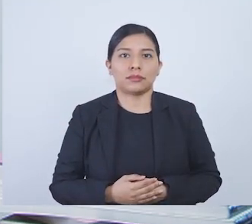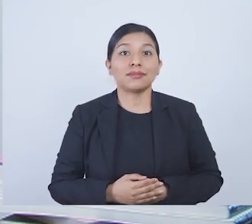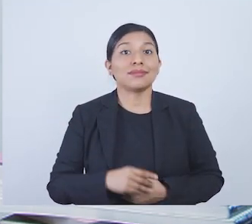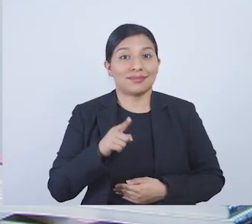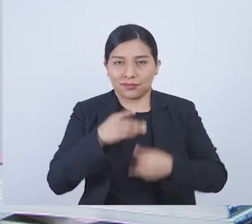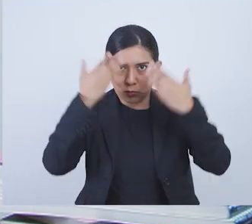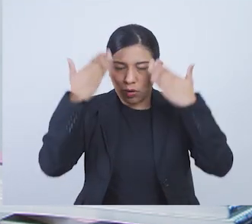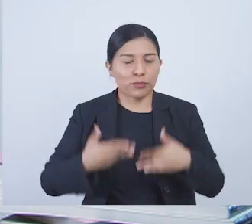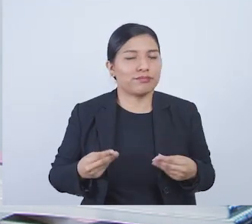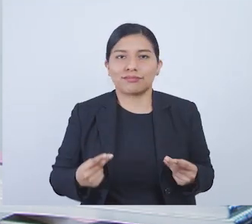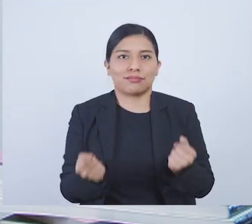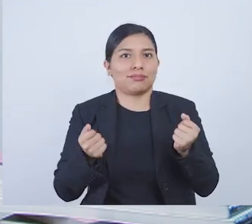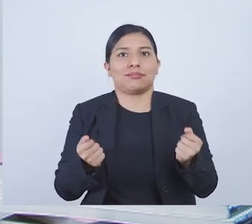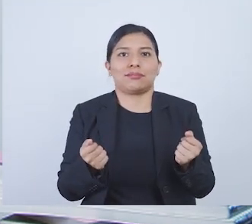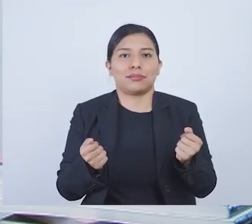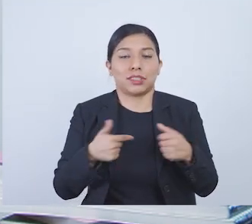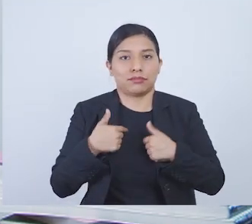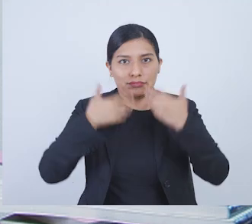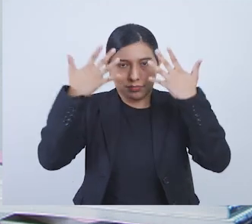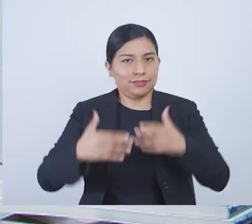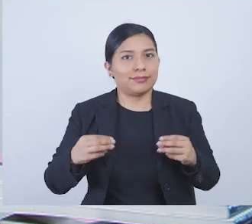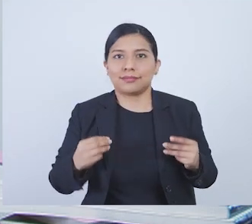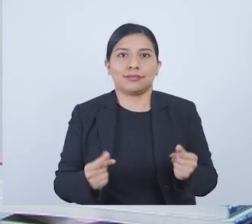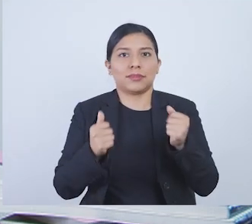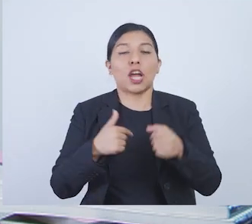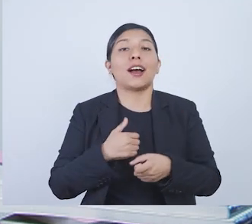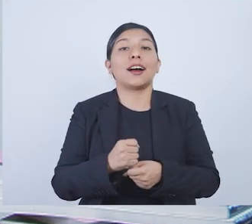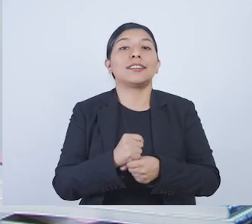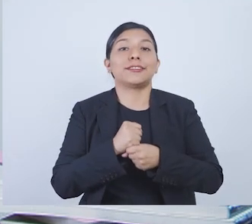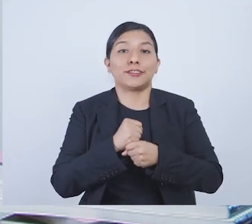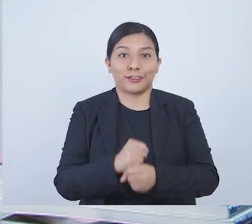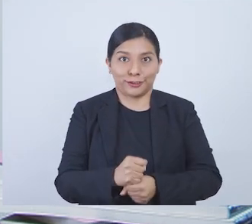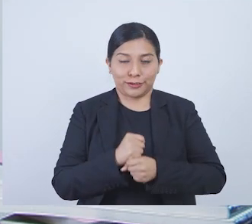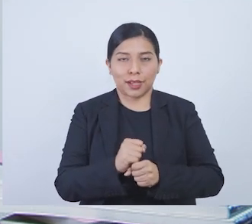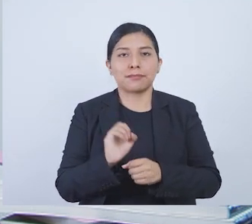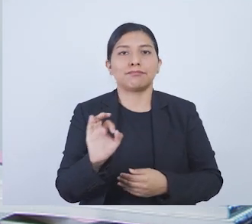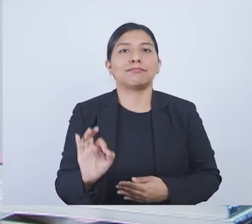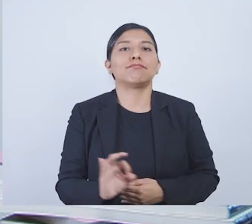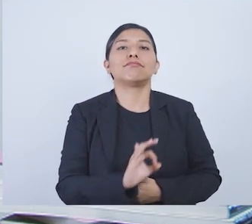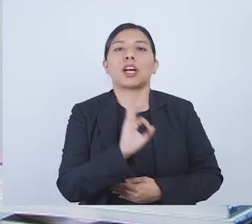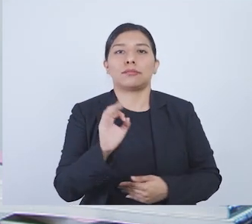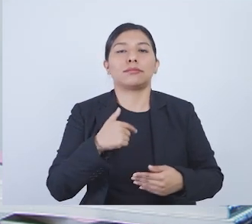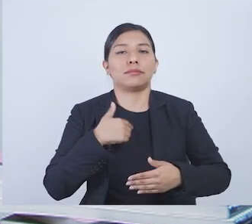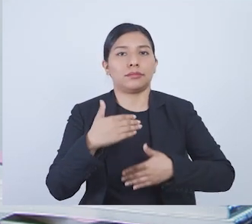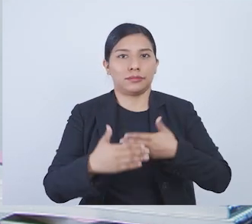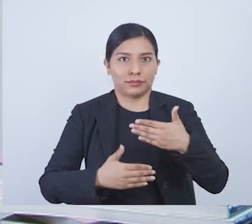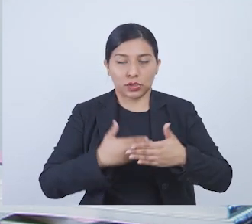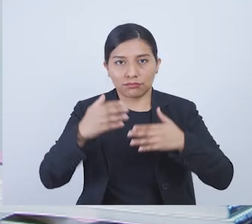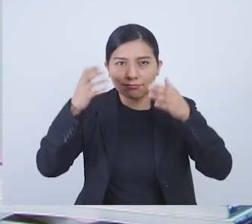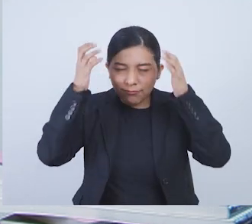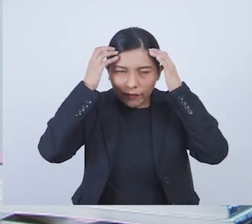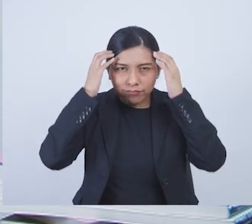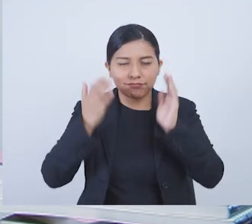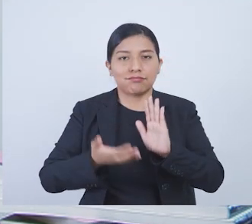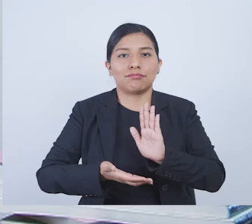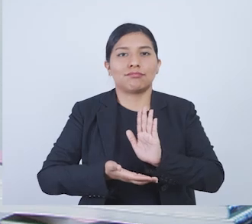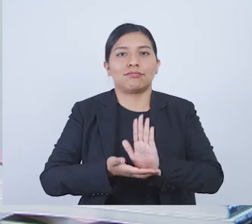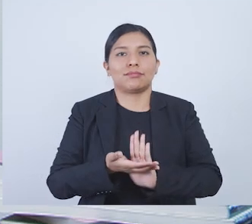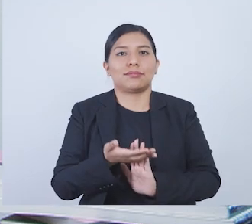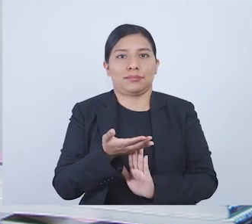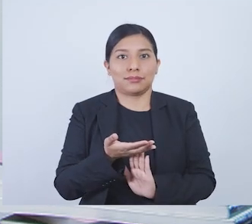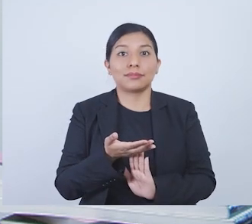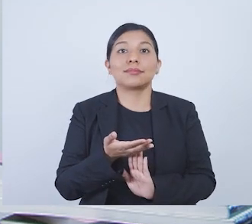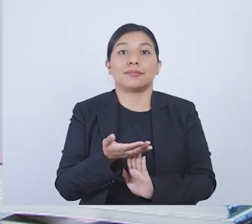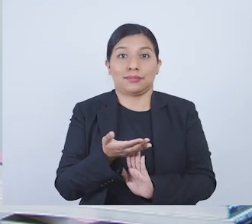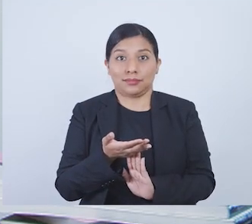activación física para garantizar la mejora de los procesos a nivel cerebral y